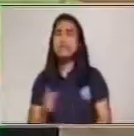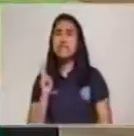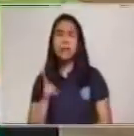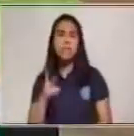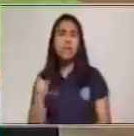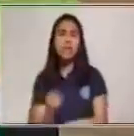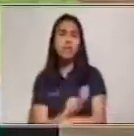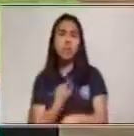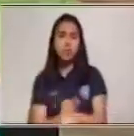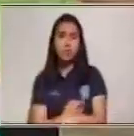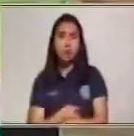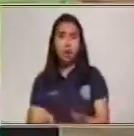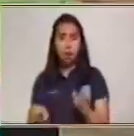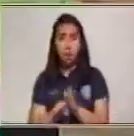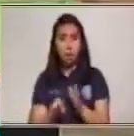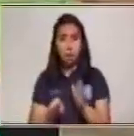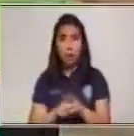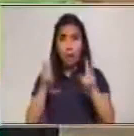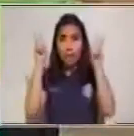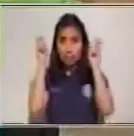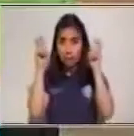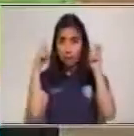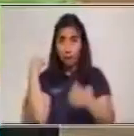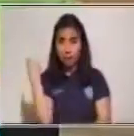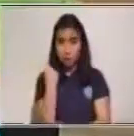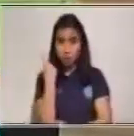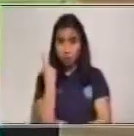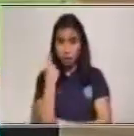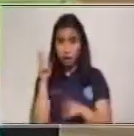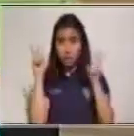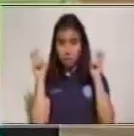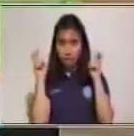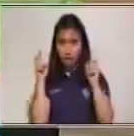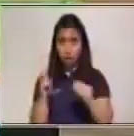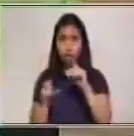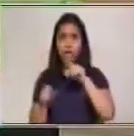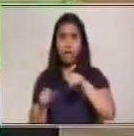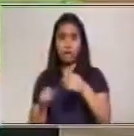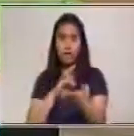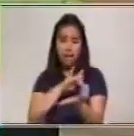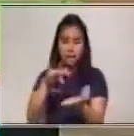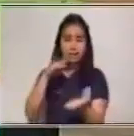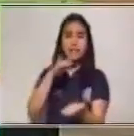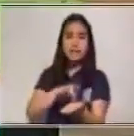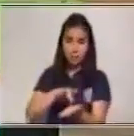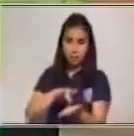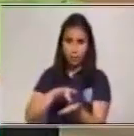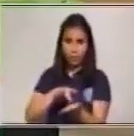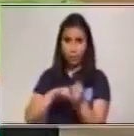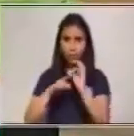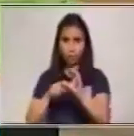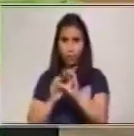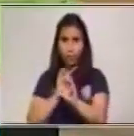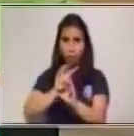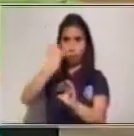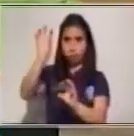de él van todos las ideas que tú tienes sobre el tema. Te vuelvo a decir, es importante que tú recuerdes